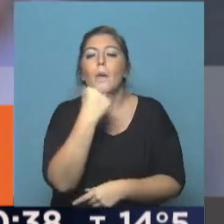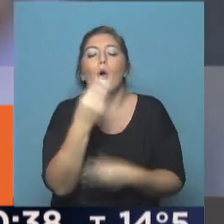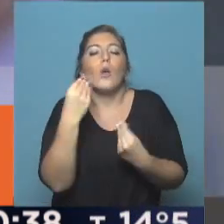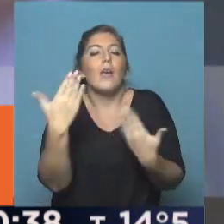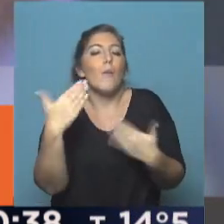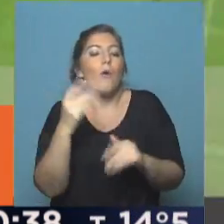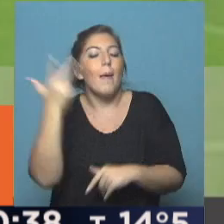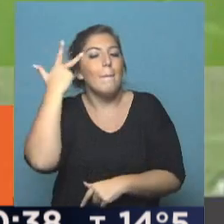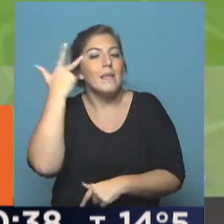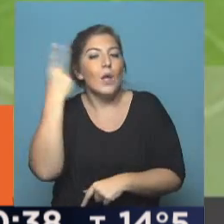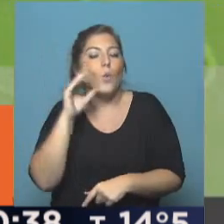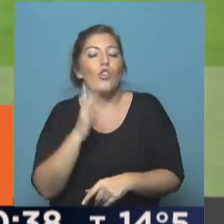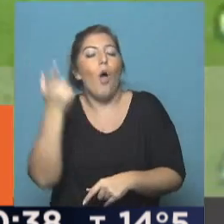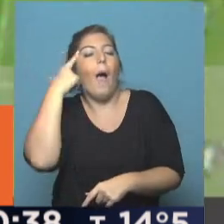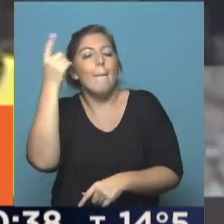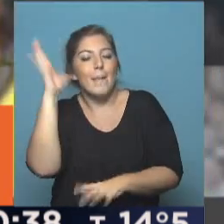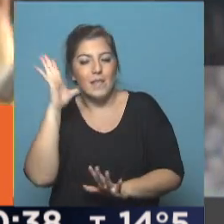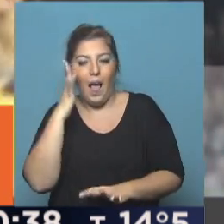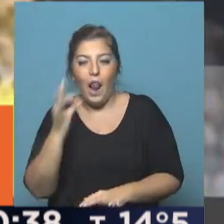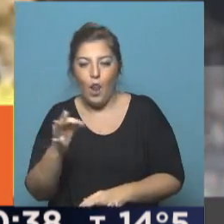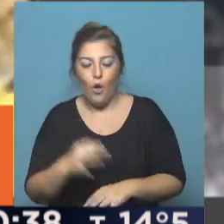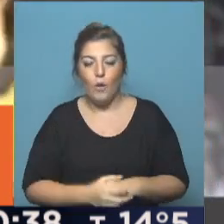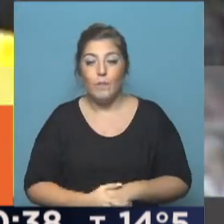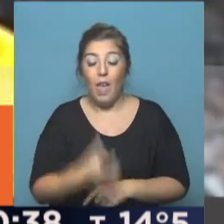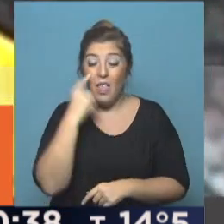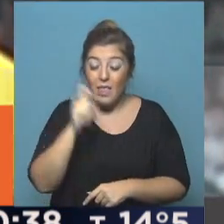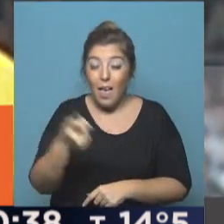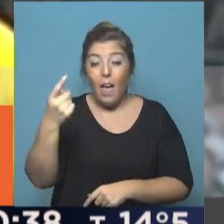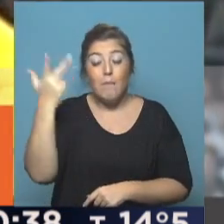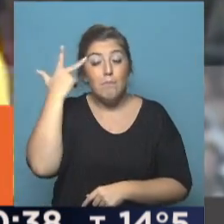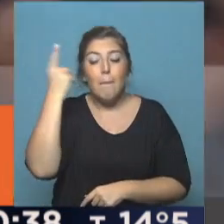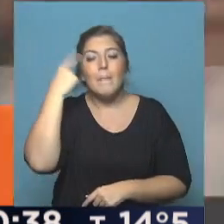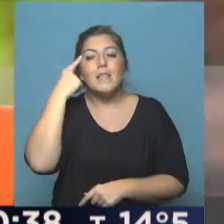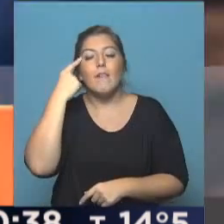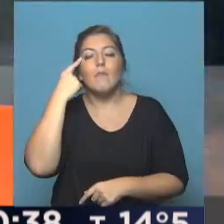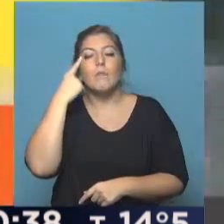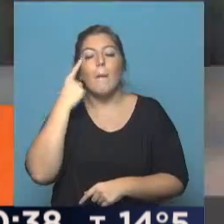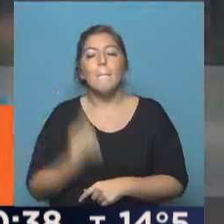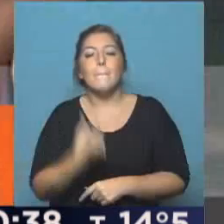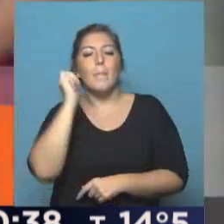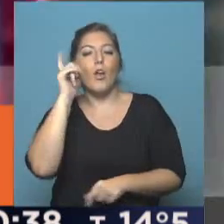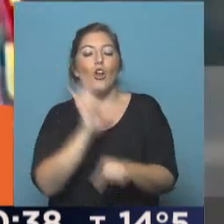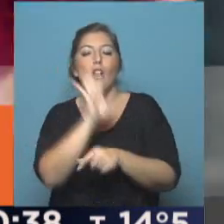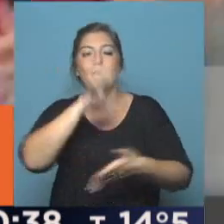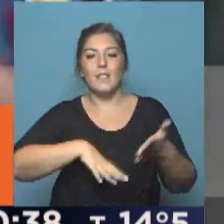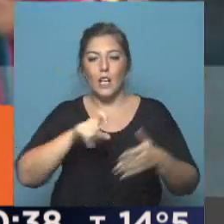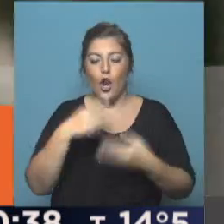a hacer Leo Messi cuando tiene algo en mente. Ese día Leo pensaba en cómo sería su primer gol con el FC